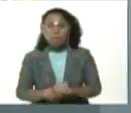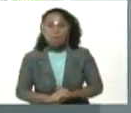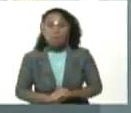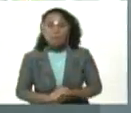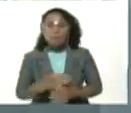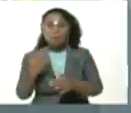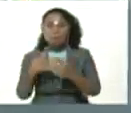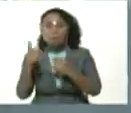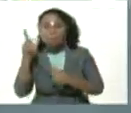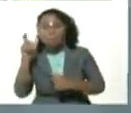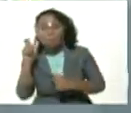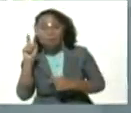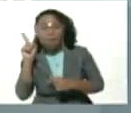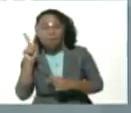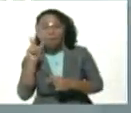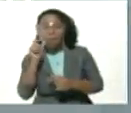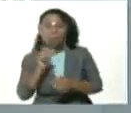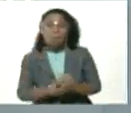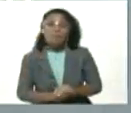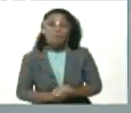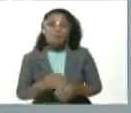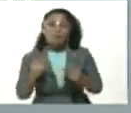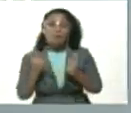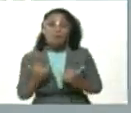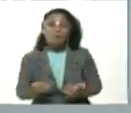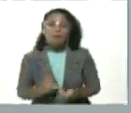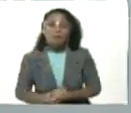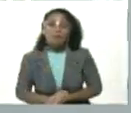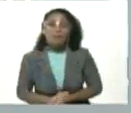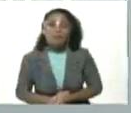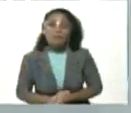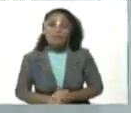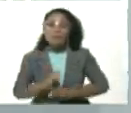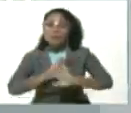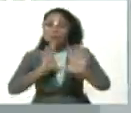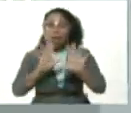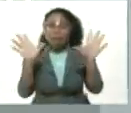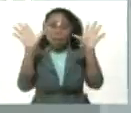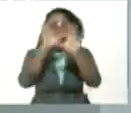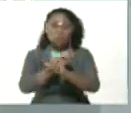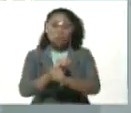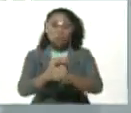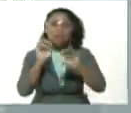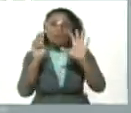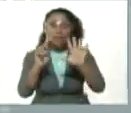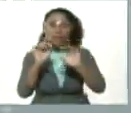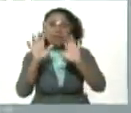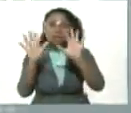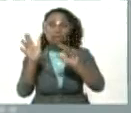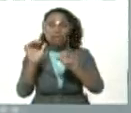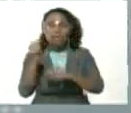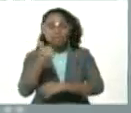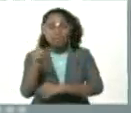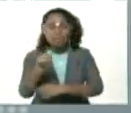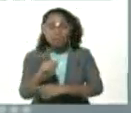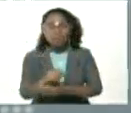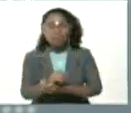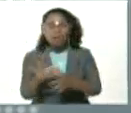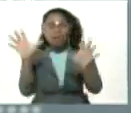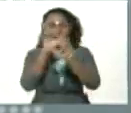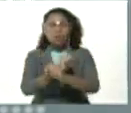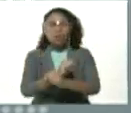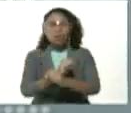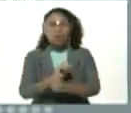Vamos a escuchar a Jason. Jason, actualízanos. Ya es de noche, 7:10 de la noche.